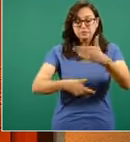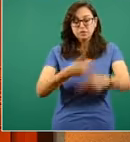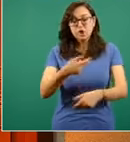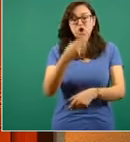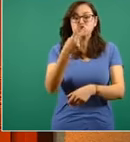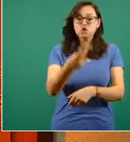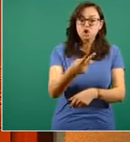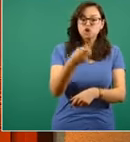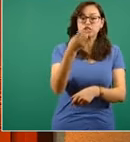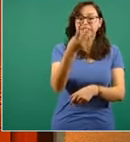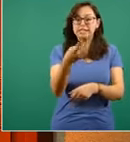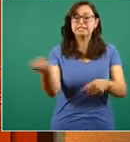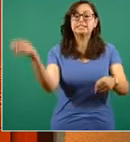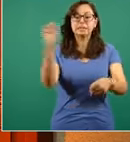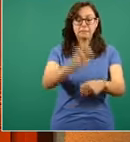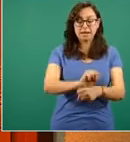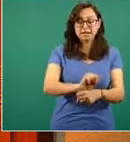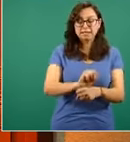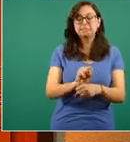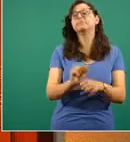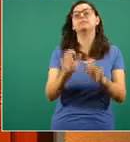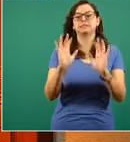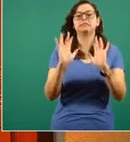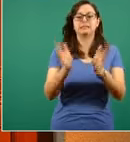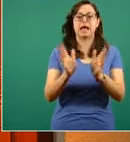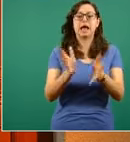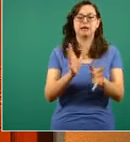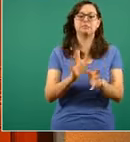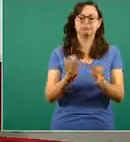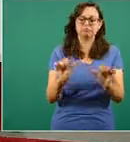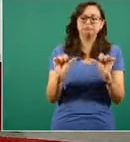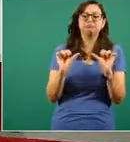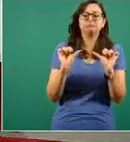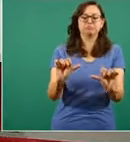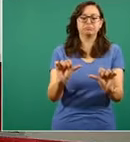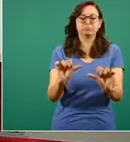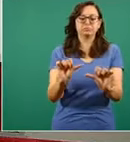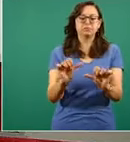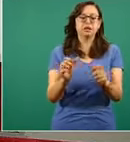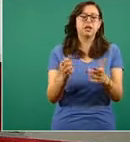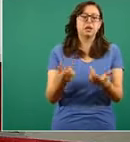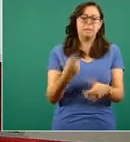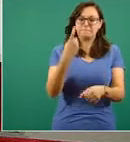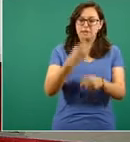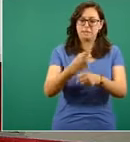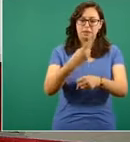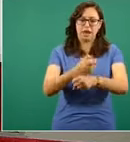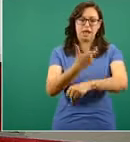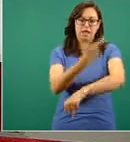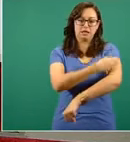semanas para alcanzar la efectividad de la primera dosis, ¿no? Que en el caso de